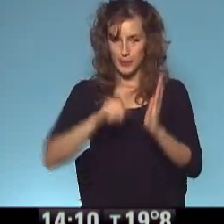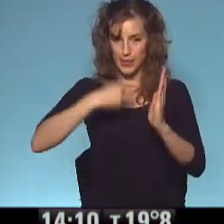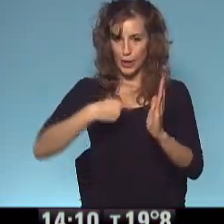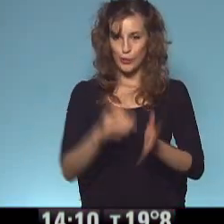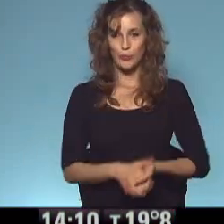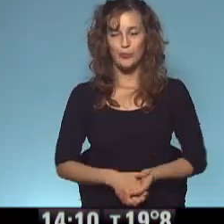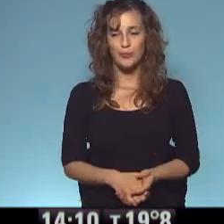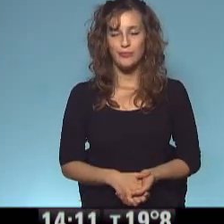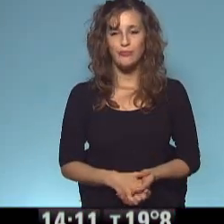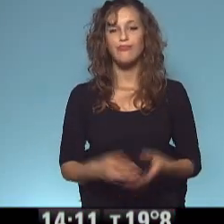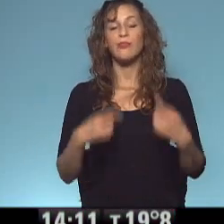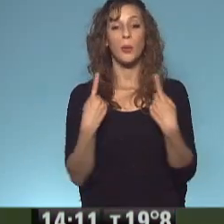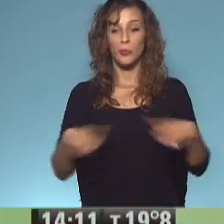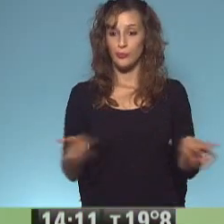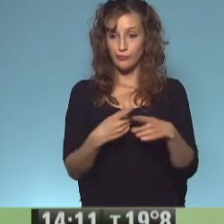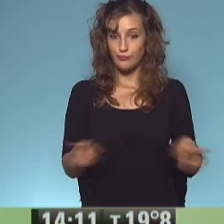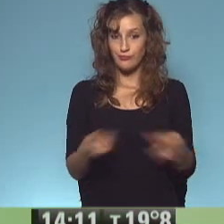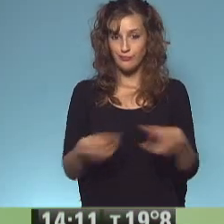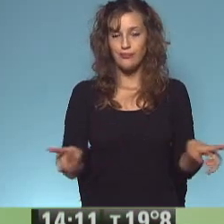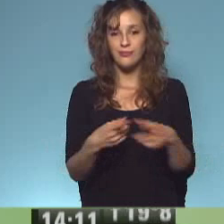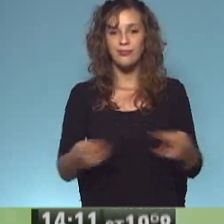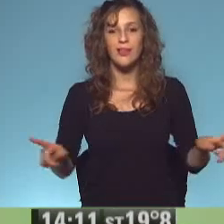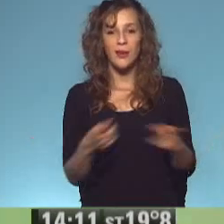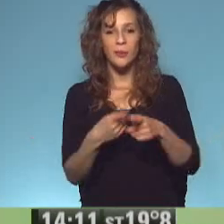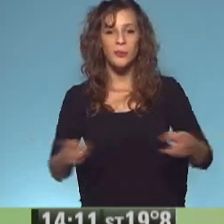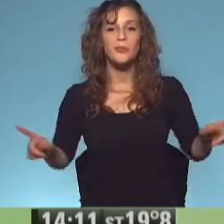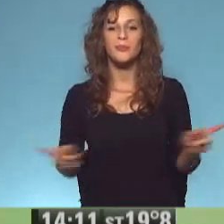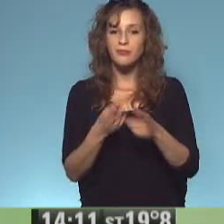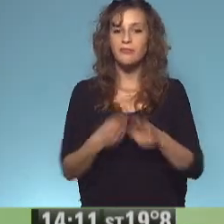Uno, dos, un, dos, tres, ¡va!